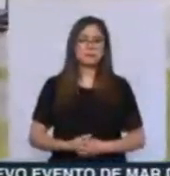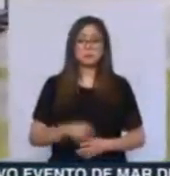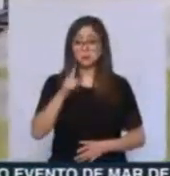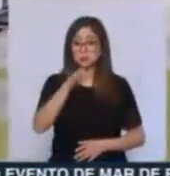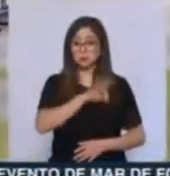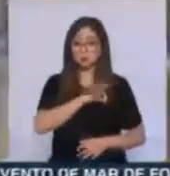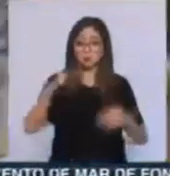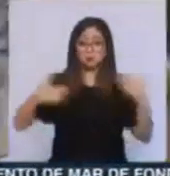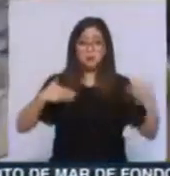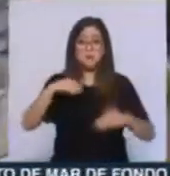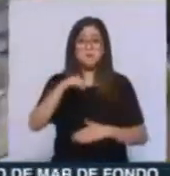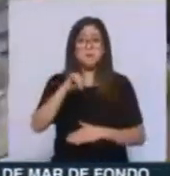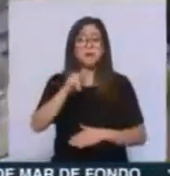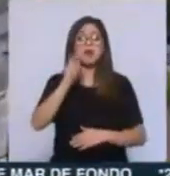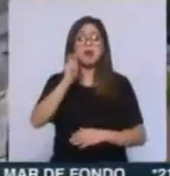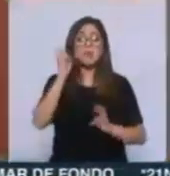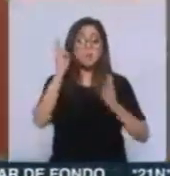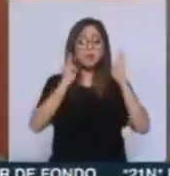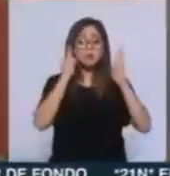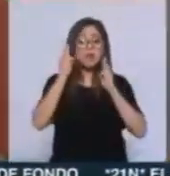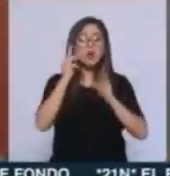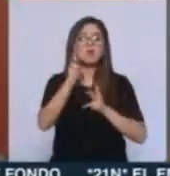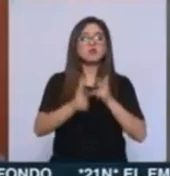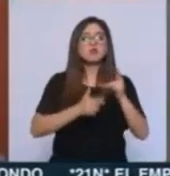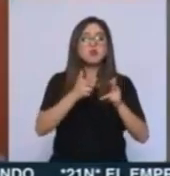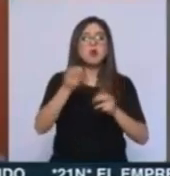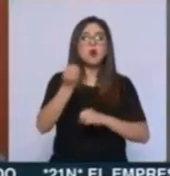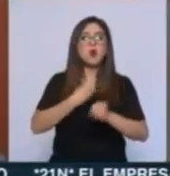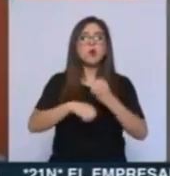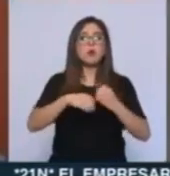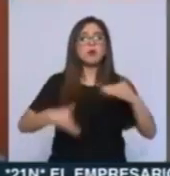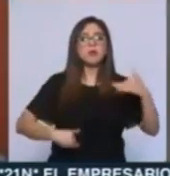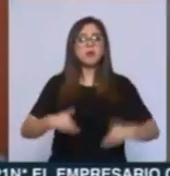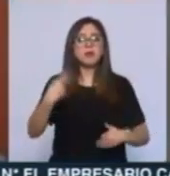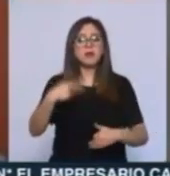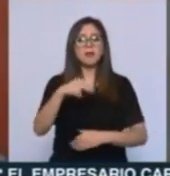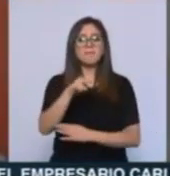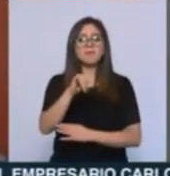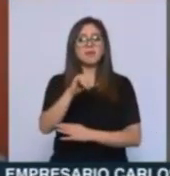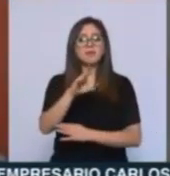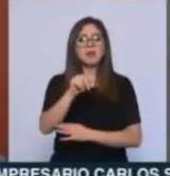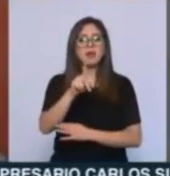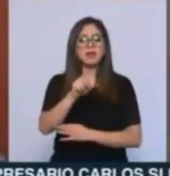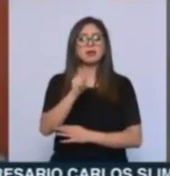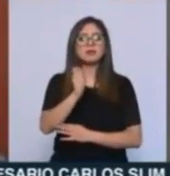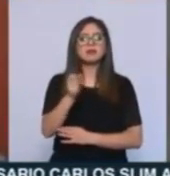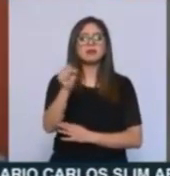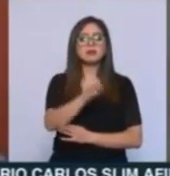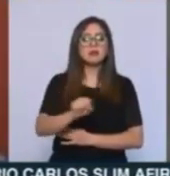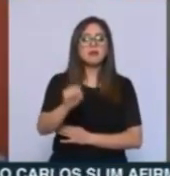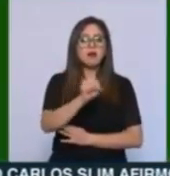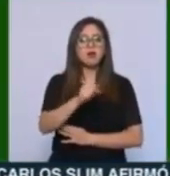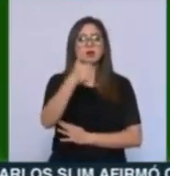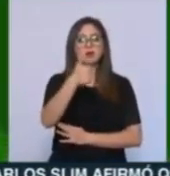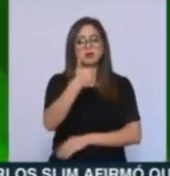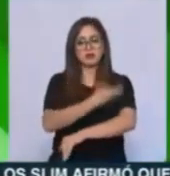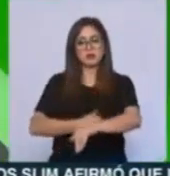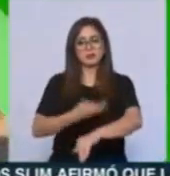Diviértase con mímica en el Museo de los Ferrocarrileros, con la obra de teatro Mimicadas, este sábado a las 18 horas.